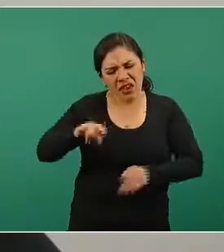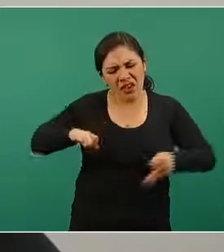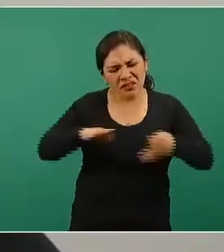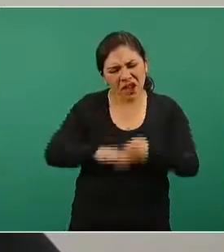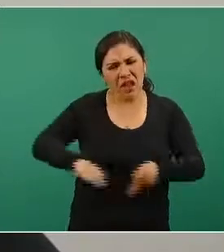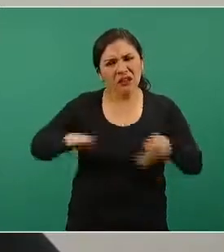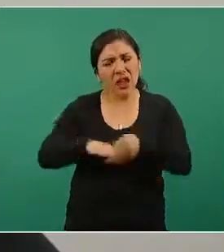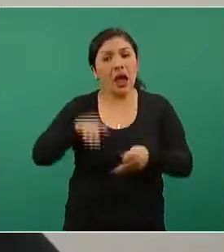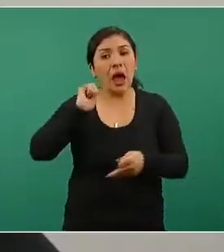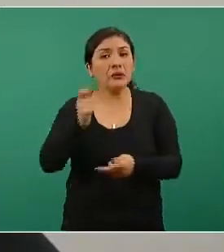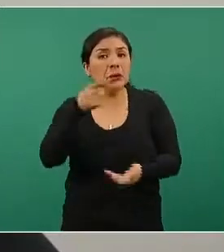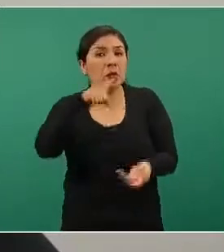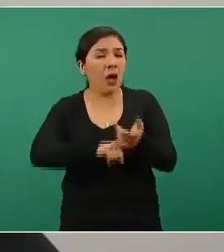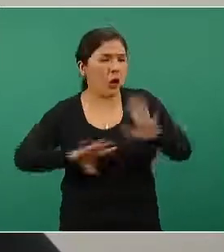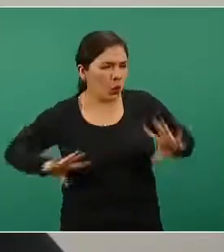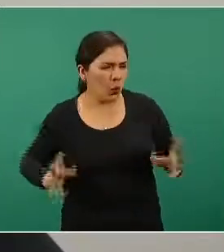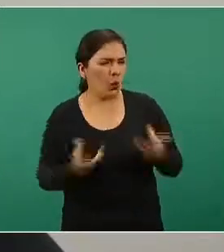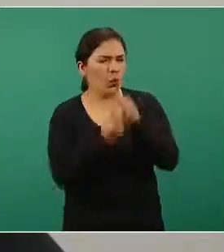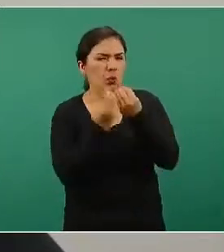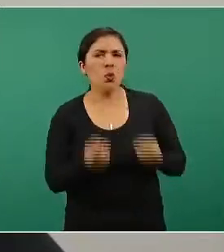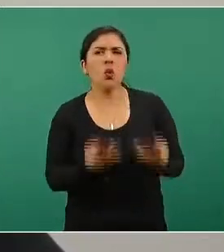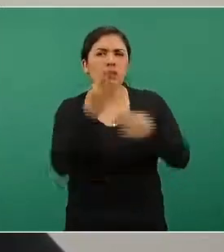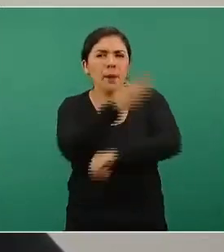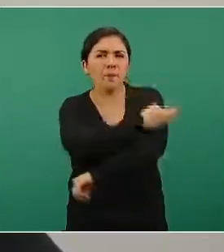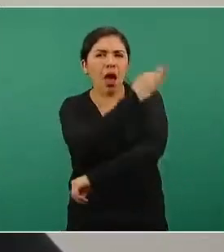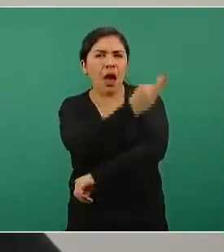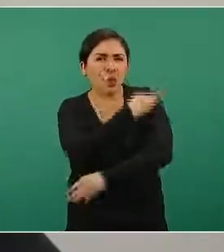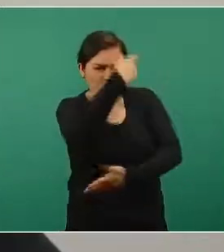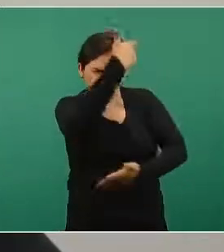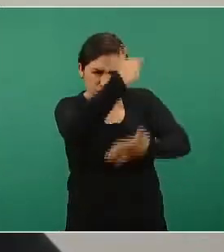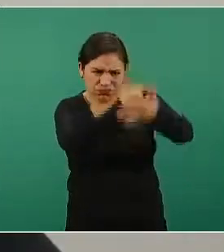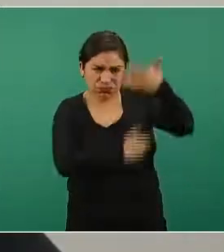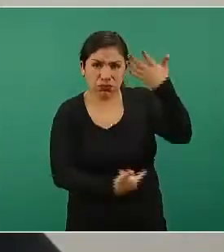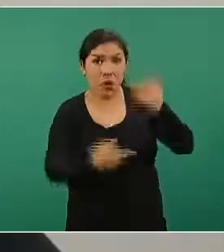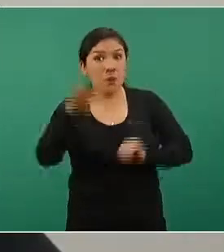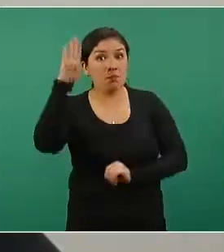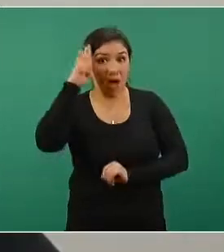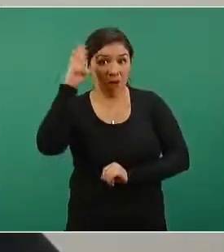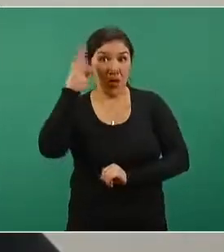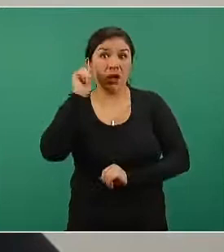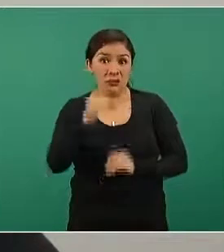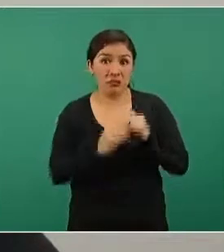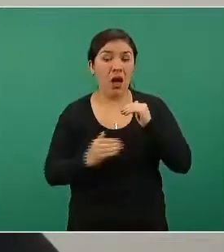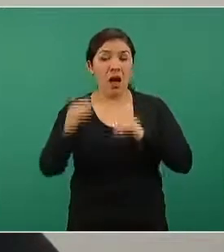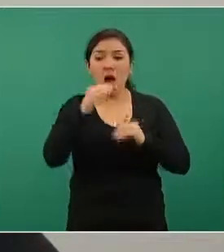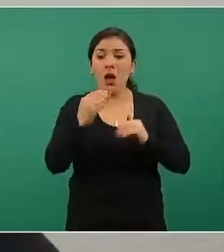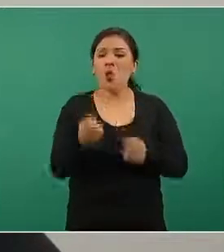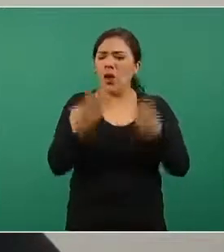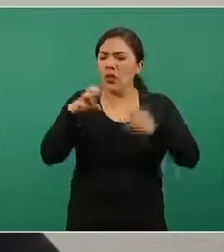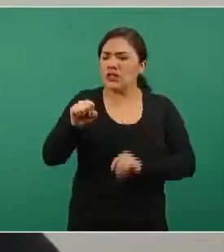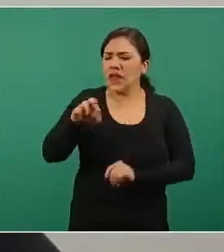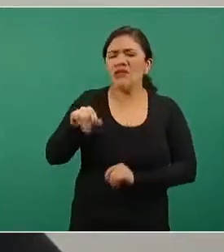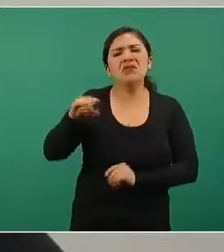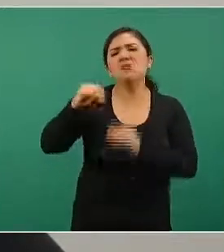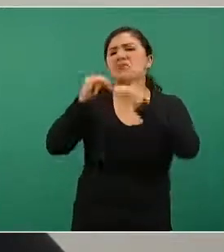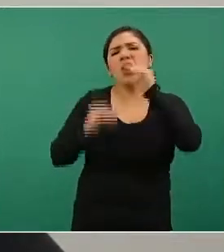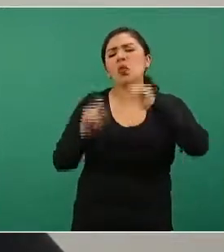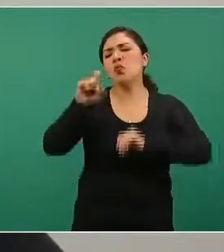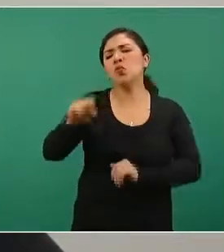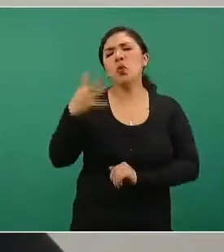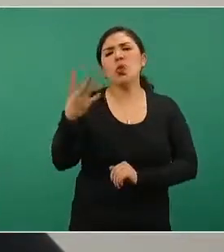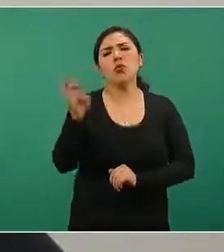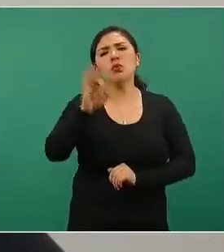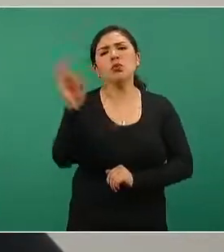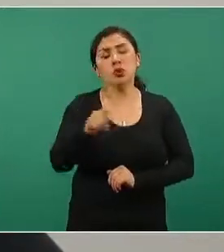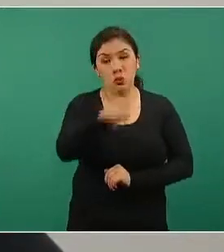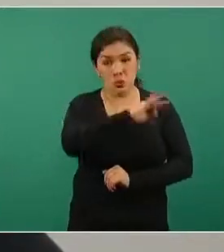la totalidad de dosis hasta el momento aplicadas, la cual pues es una proporción bastante baja, solo 0.4%, y